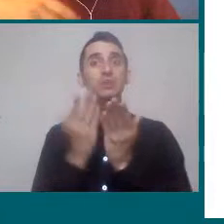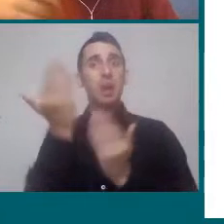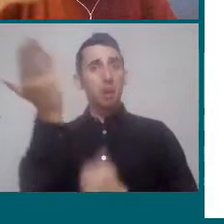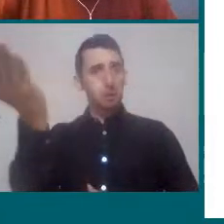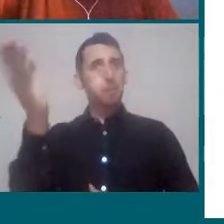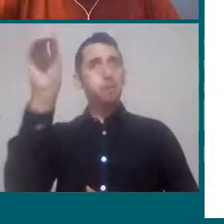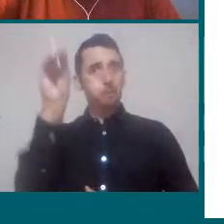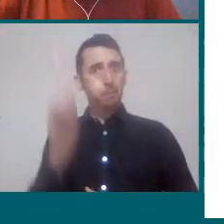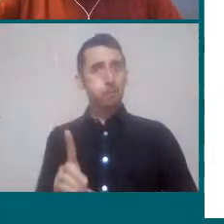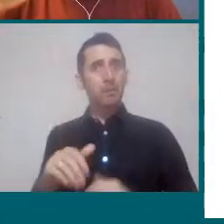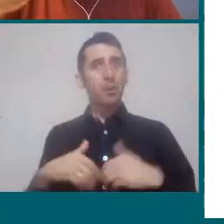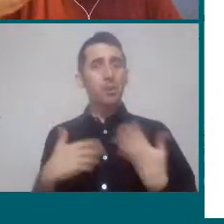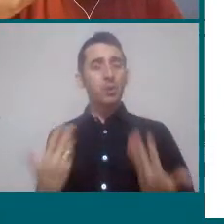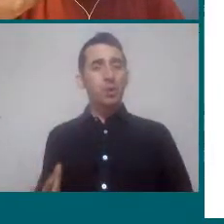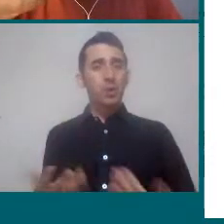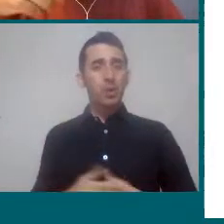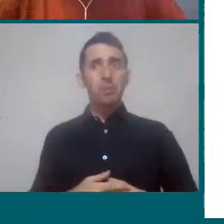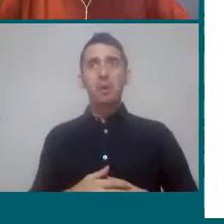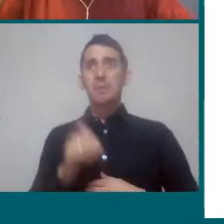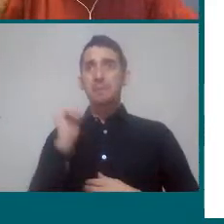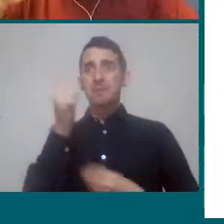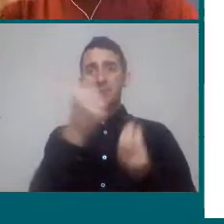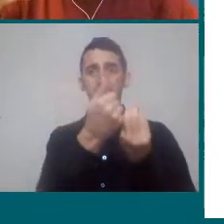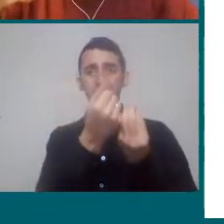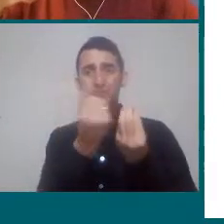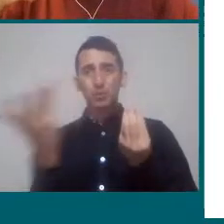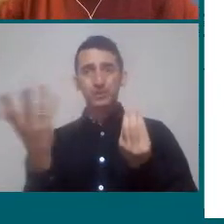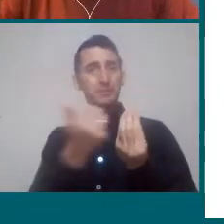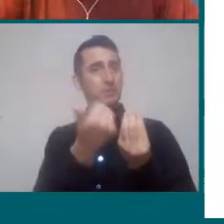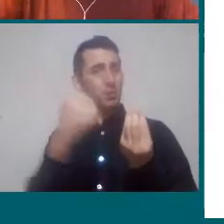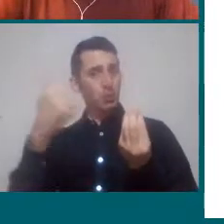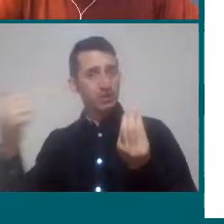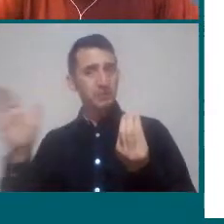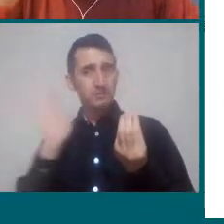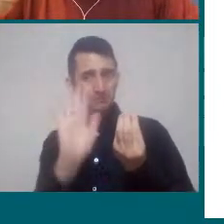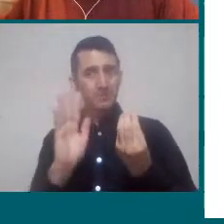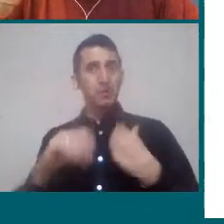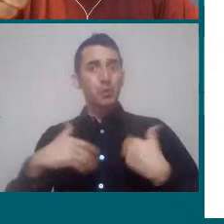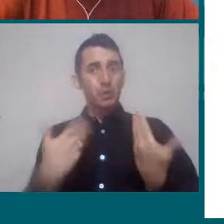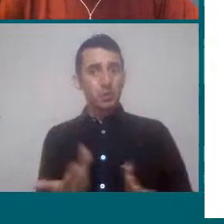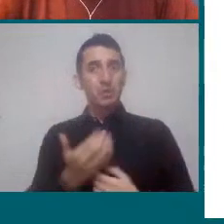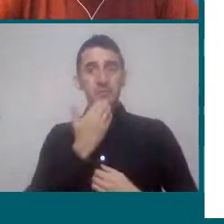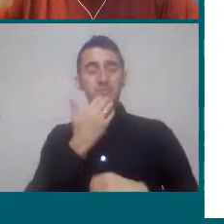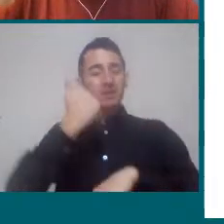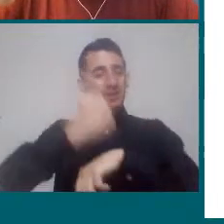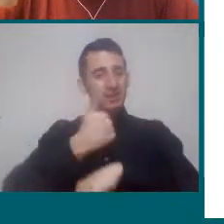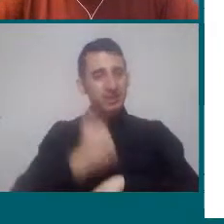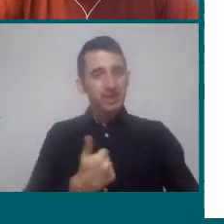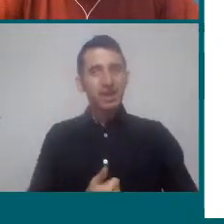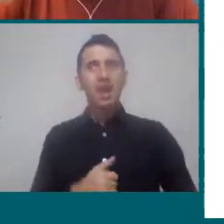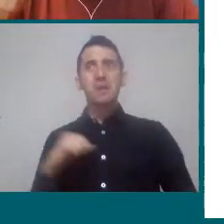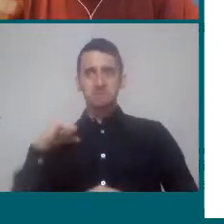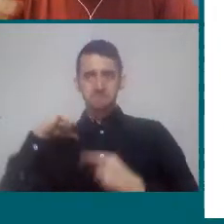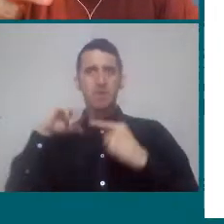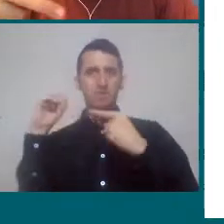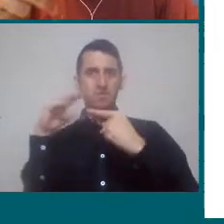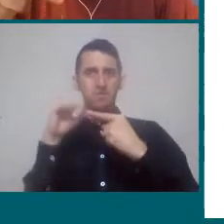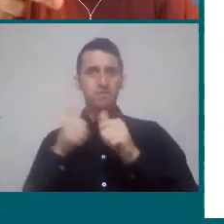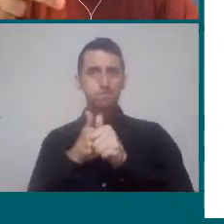recibe feedback cuantitativo y cualitativo de las tareas entregadas, de los tests que hace, tiene un foro de